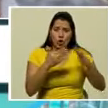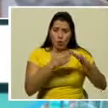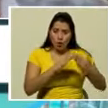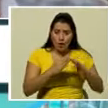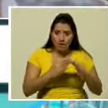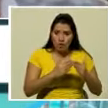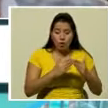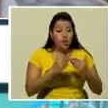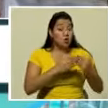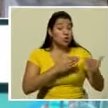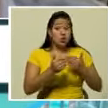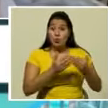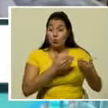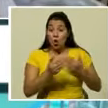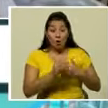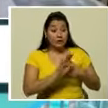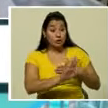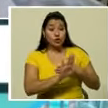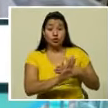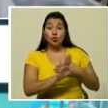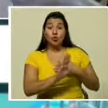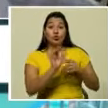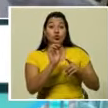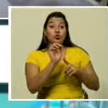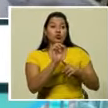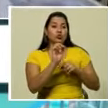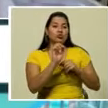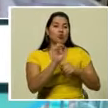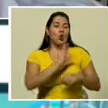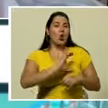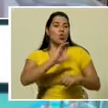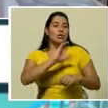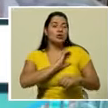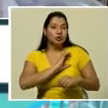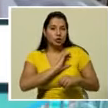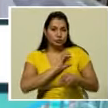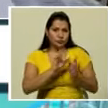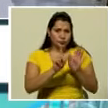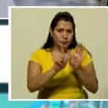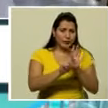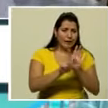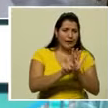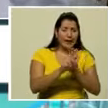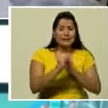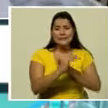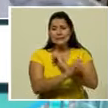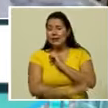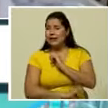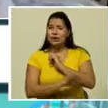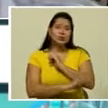costarricense, indistintamente de su estatus migratorio, indistintamente de sus ingresos socioeconómicos, indistintamente de un montón de